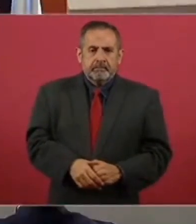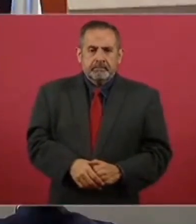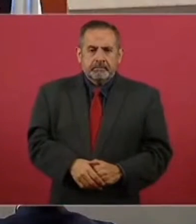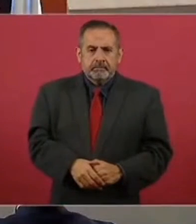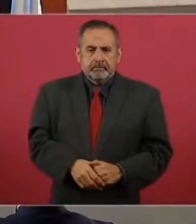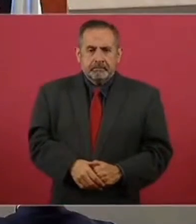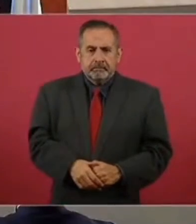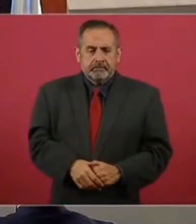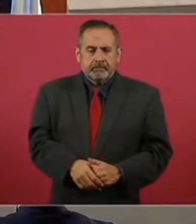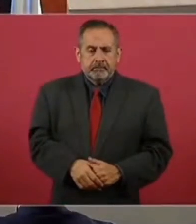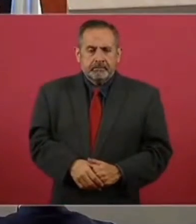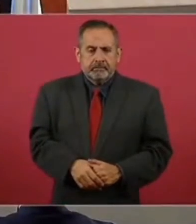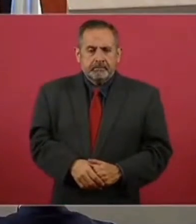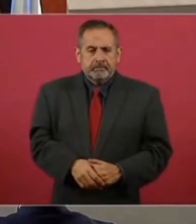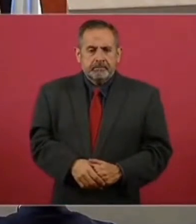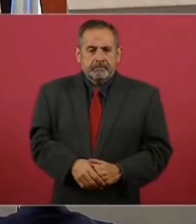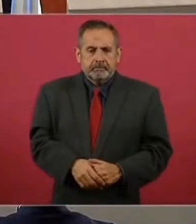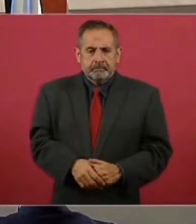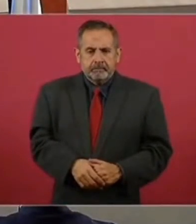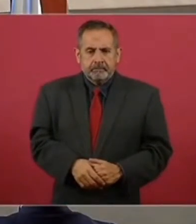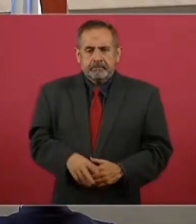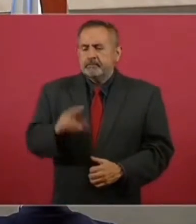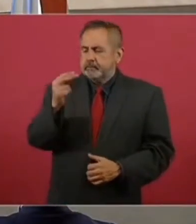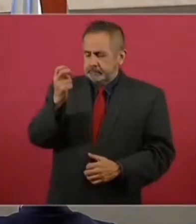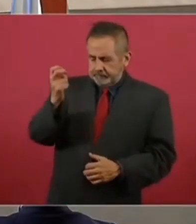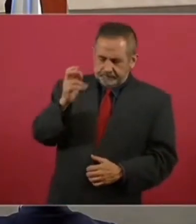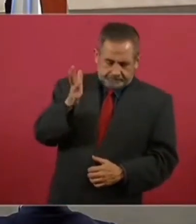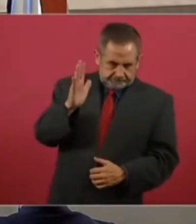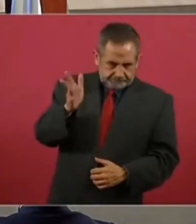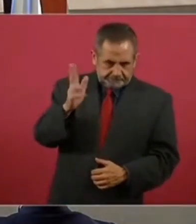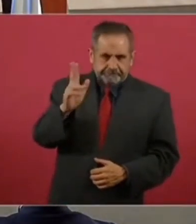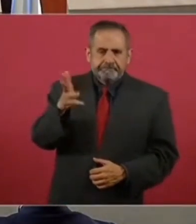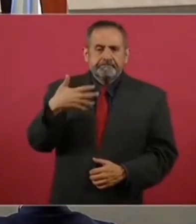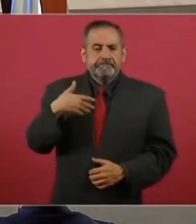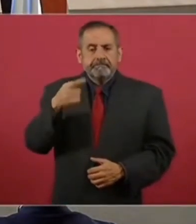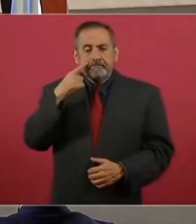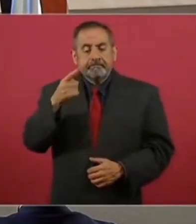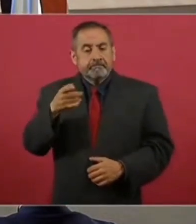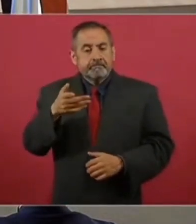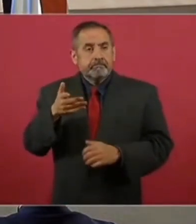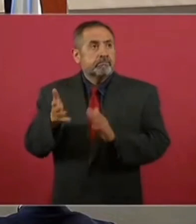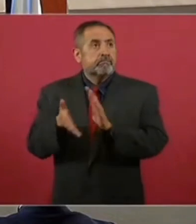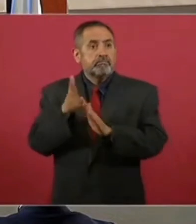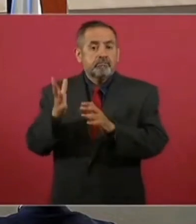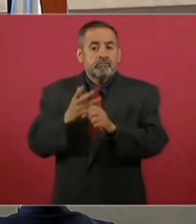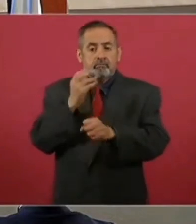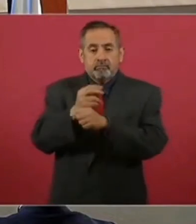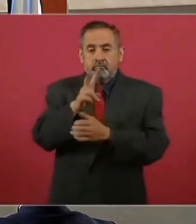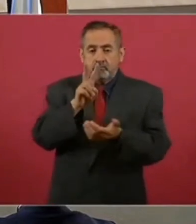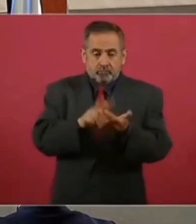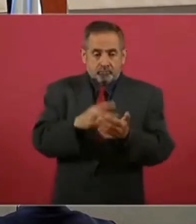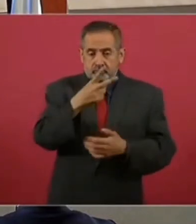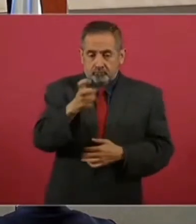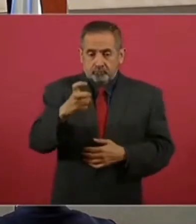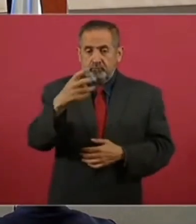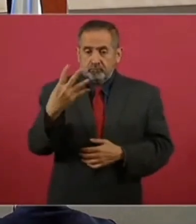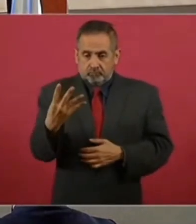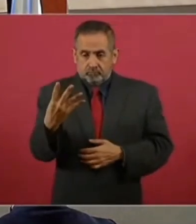Nuevas sucursales y las construidas. Eso es. Así es ya. 2,204. Sí, tenemos construidas 2,204